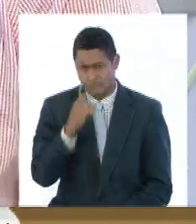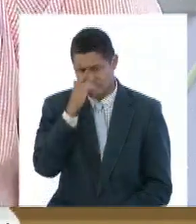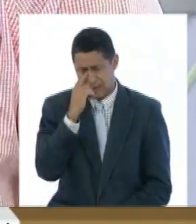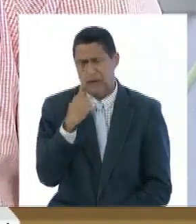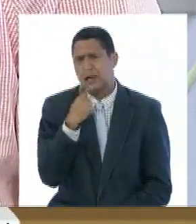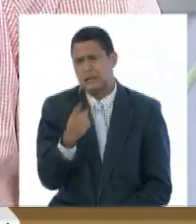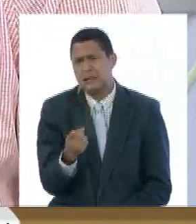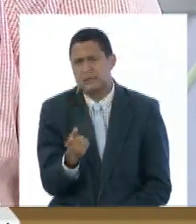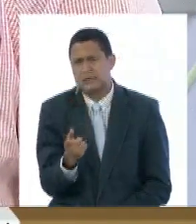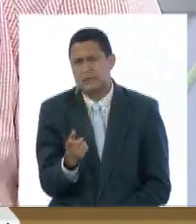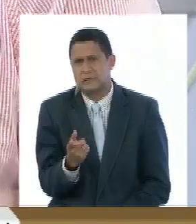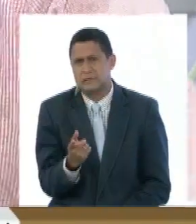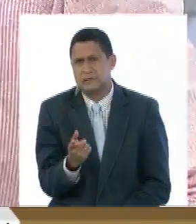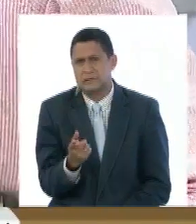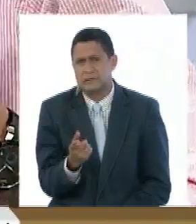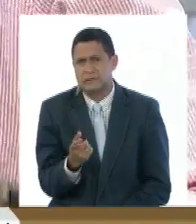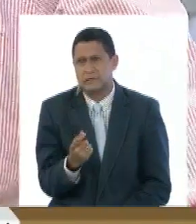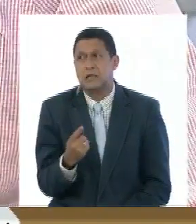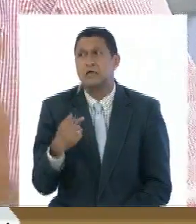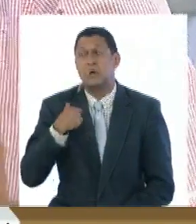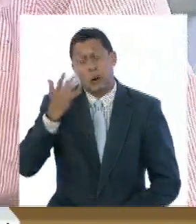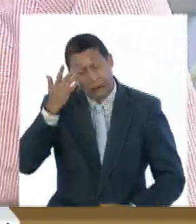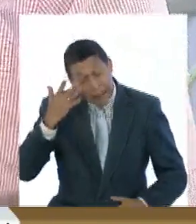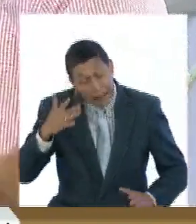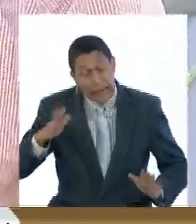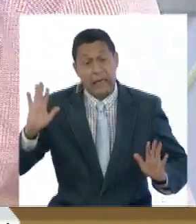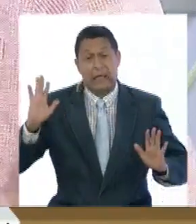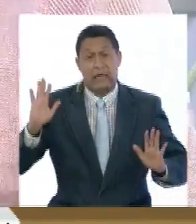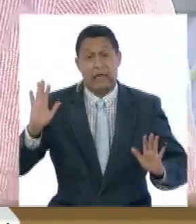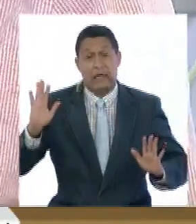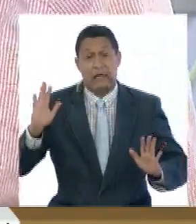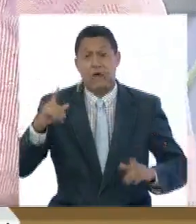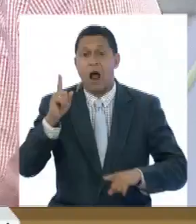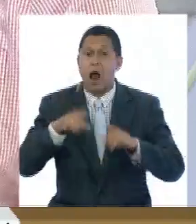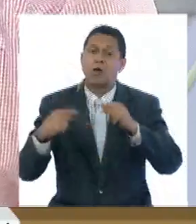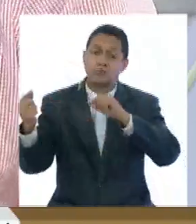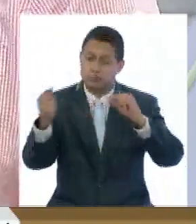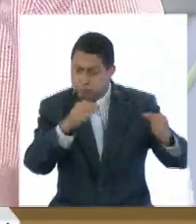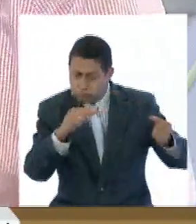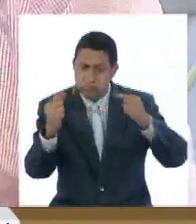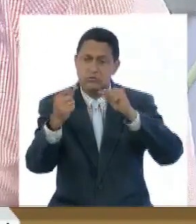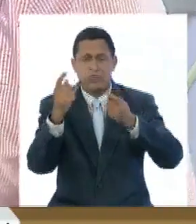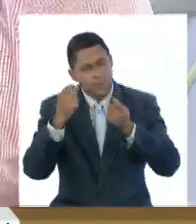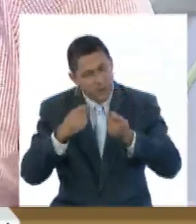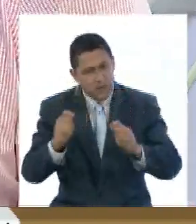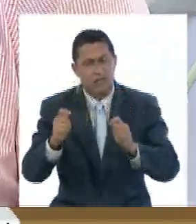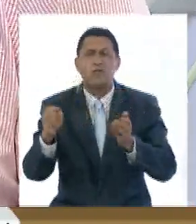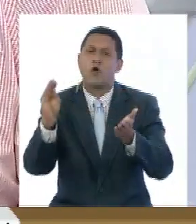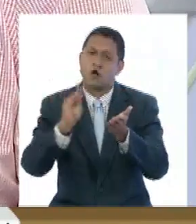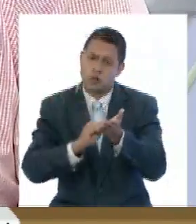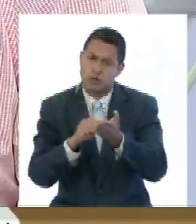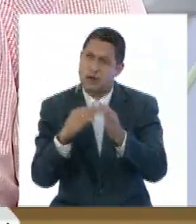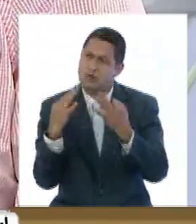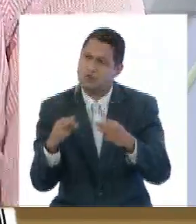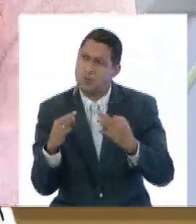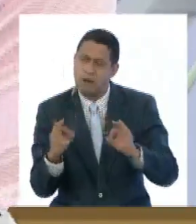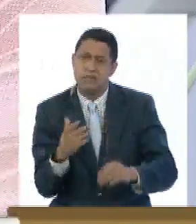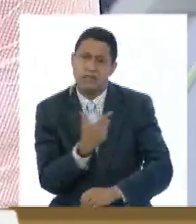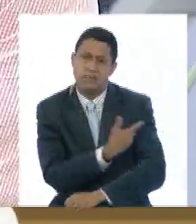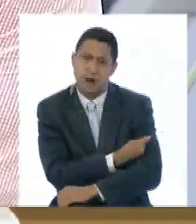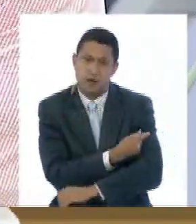que tengo entendido que ha habido algún tipo de negociación y está tratando de regularizarse este proceso,